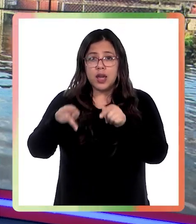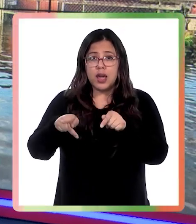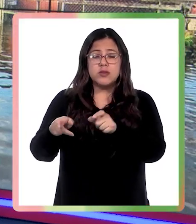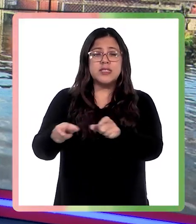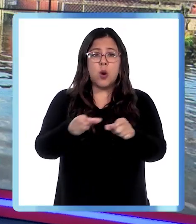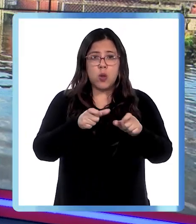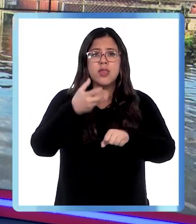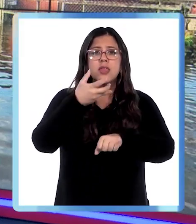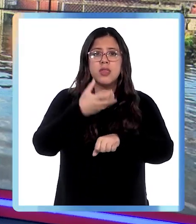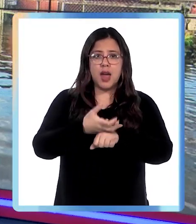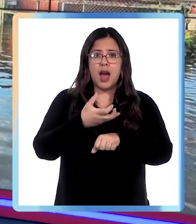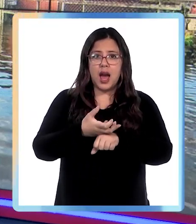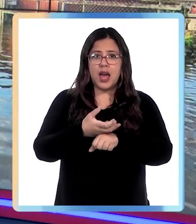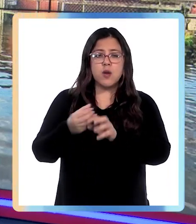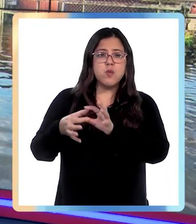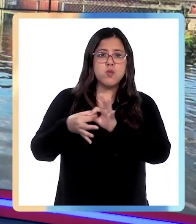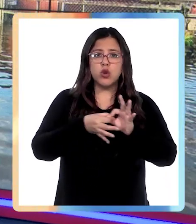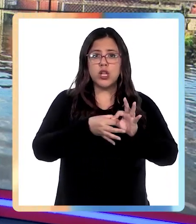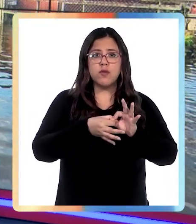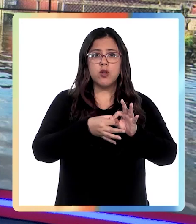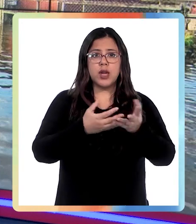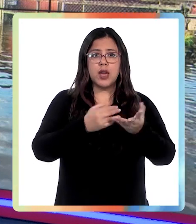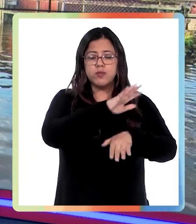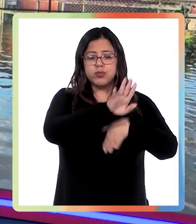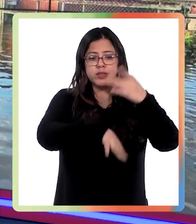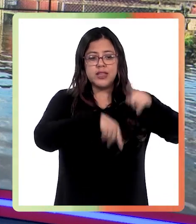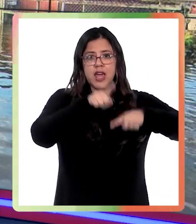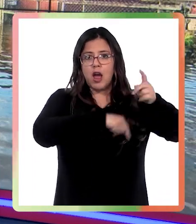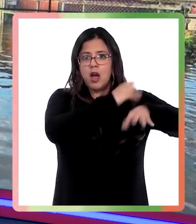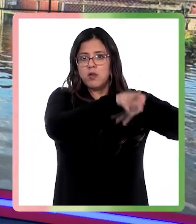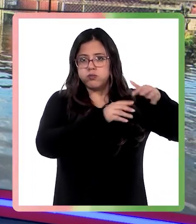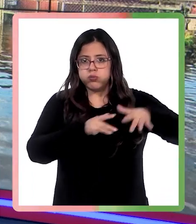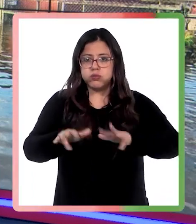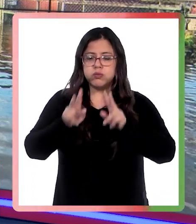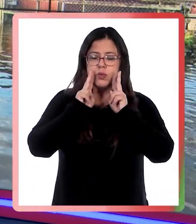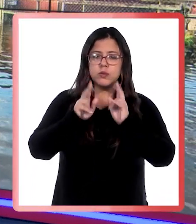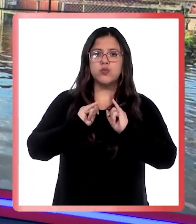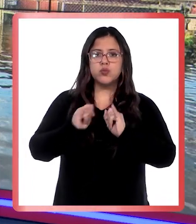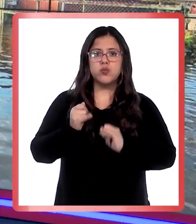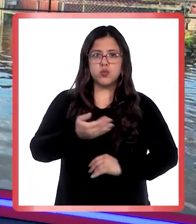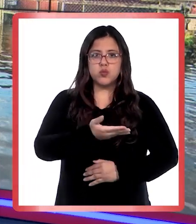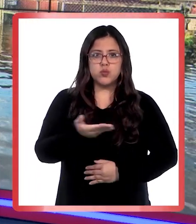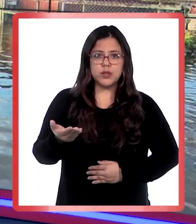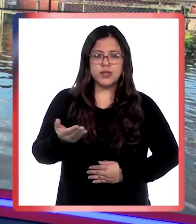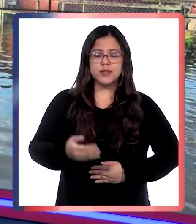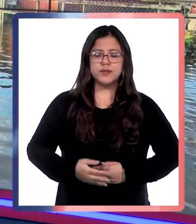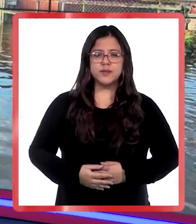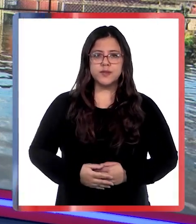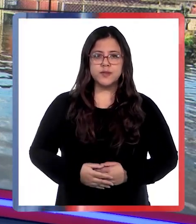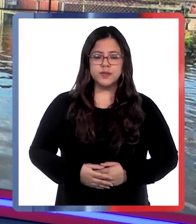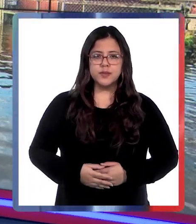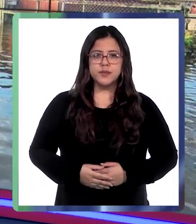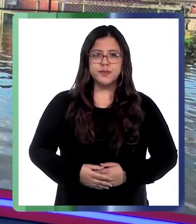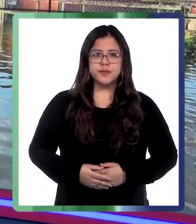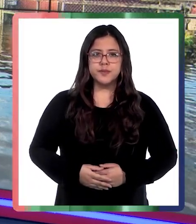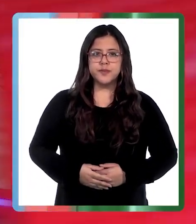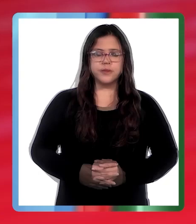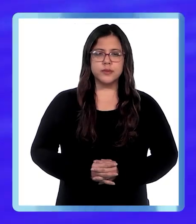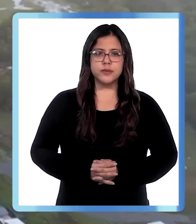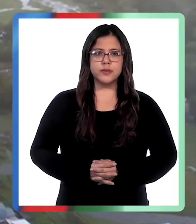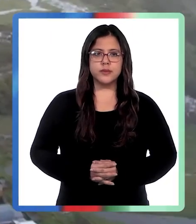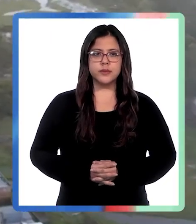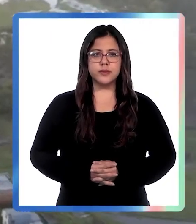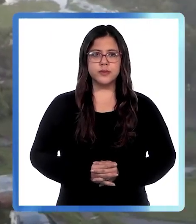declaró perímetro de seguridad en el sector por amenaza de remoción en masa el reporte es de Universidad Autónoma televisión